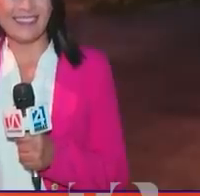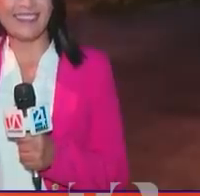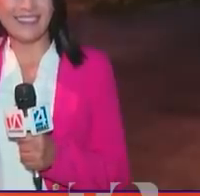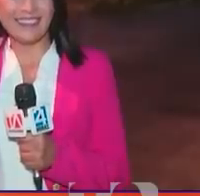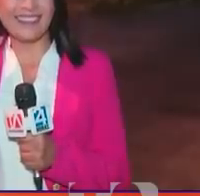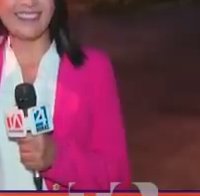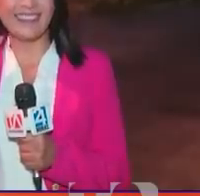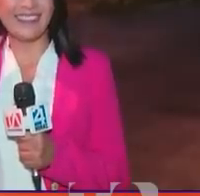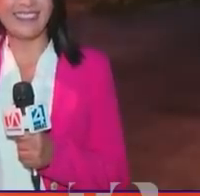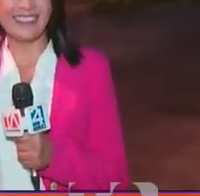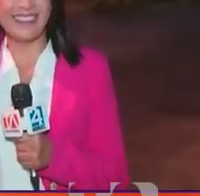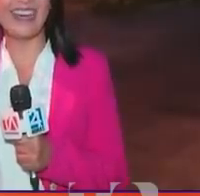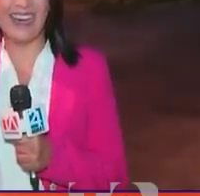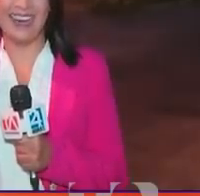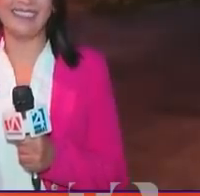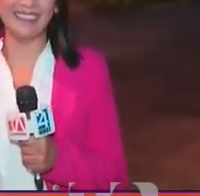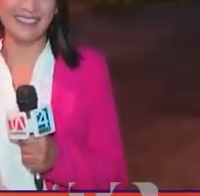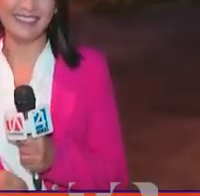Uy.